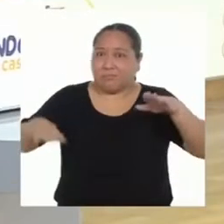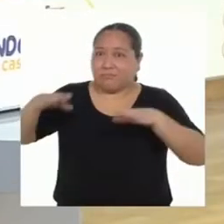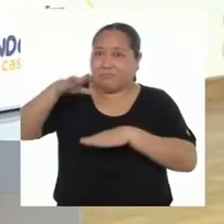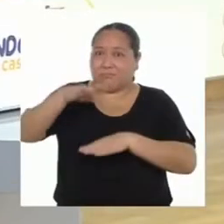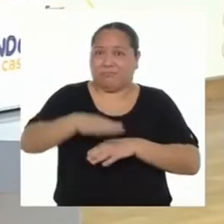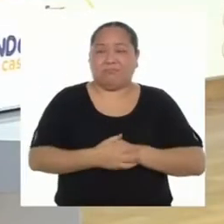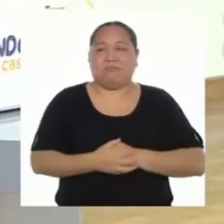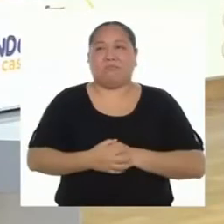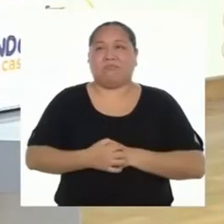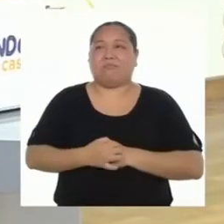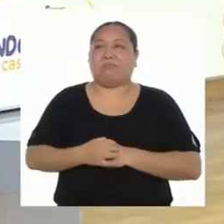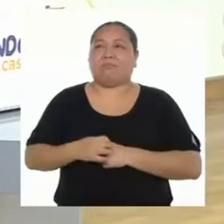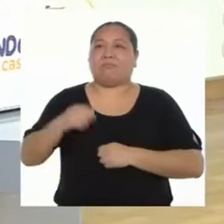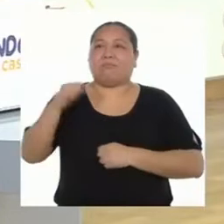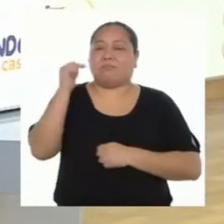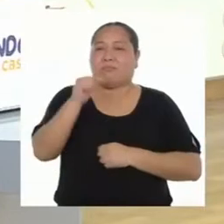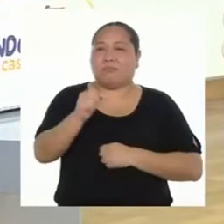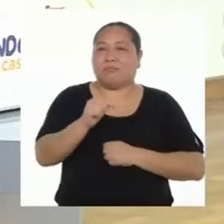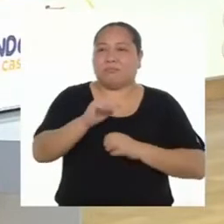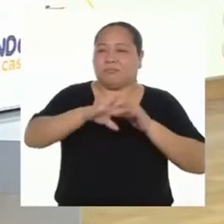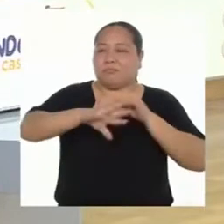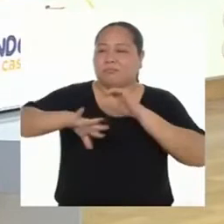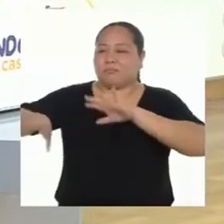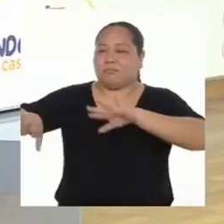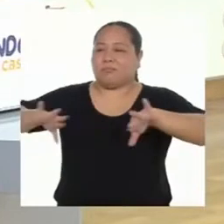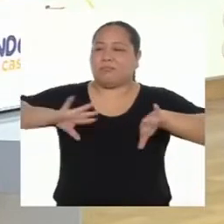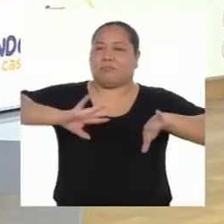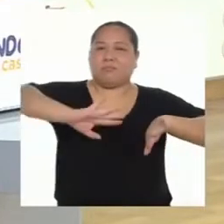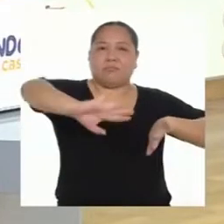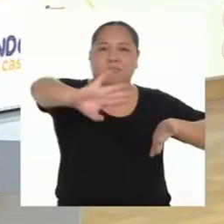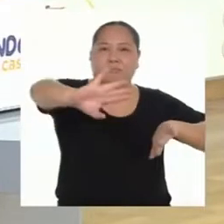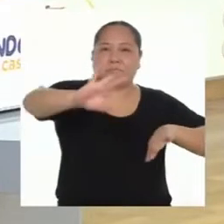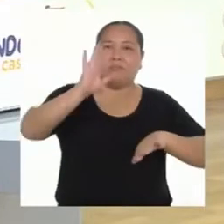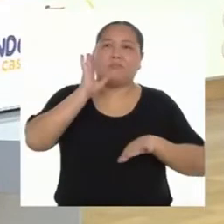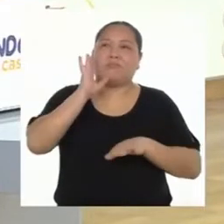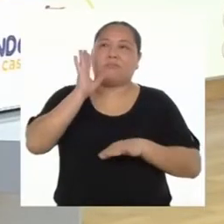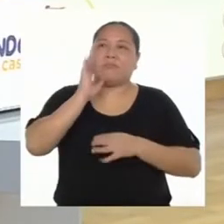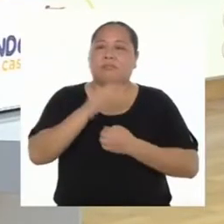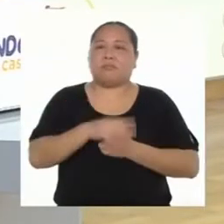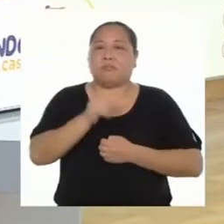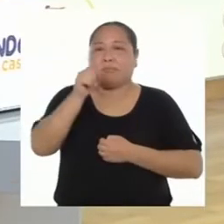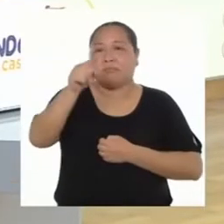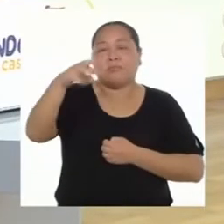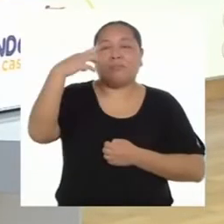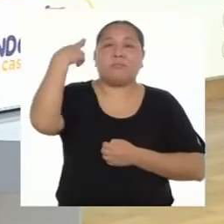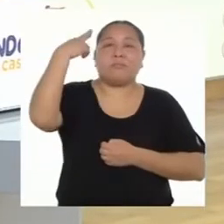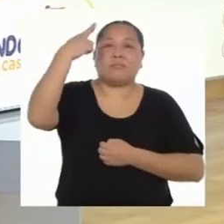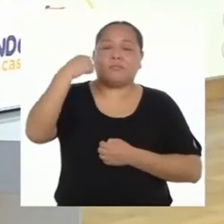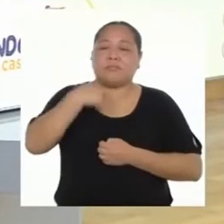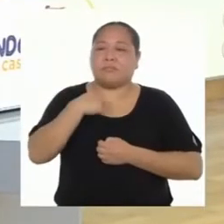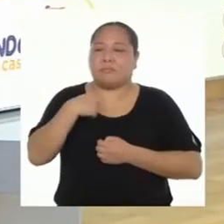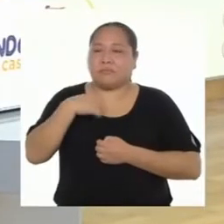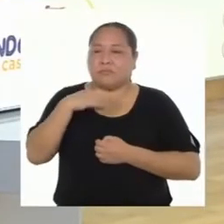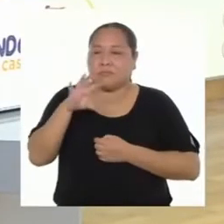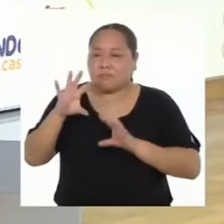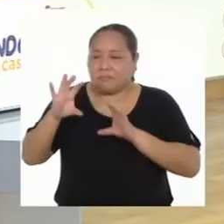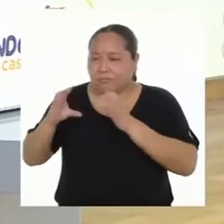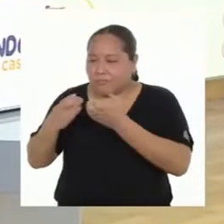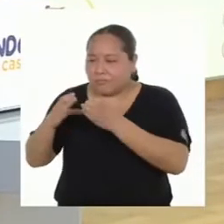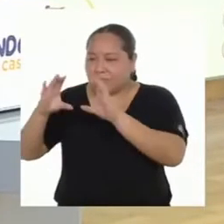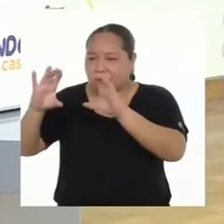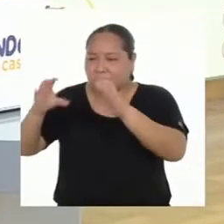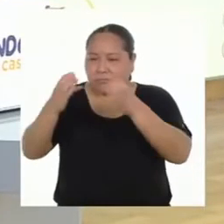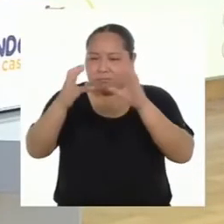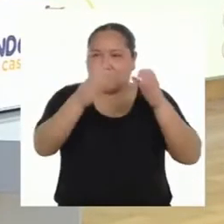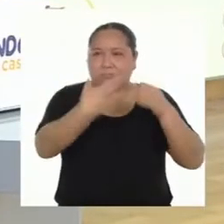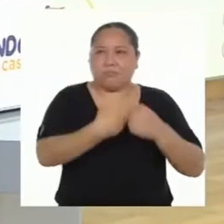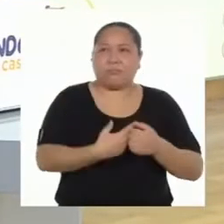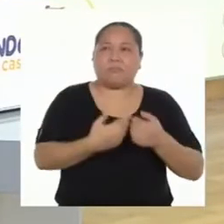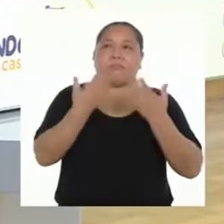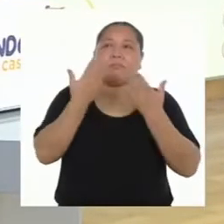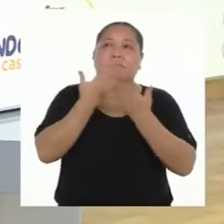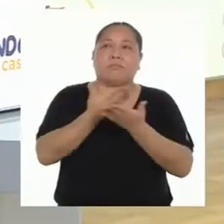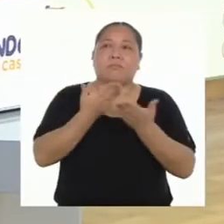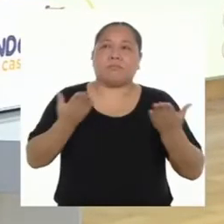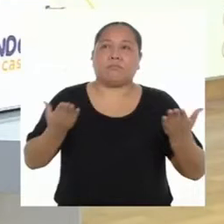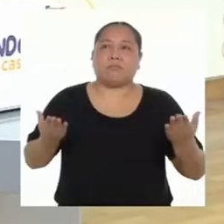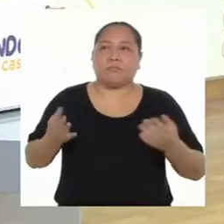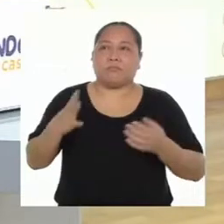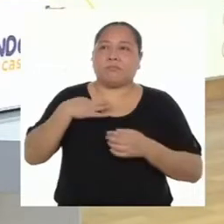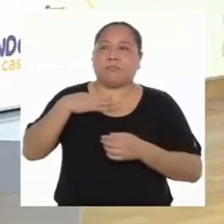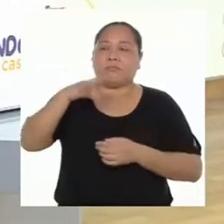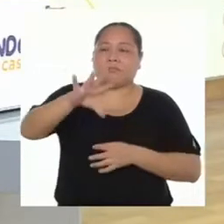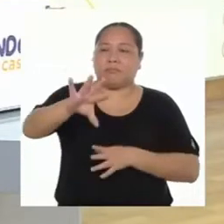puede reducir si separamos nuestra basura, ¿cierto? Por eso yo estaba seleccionando los residuos